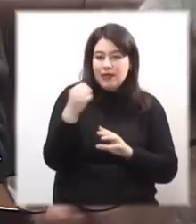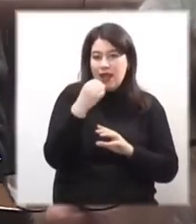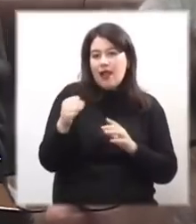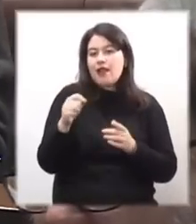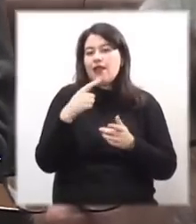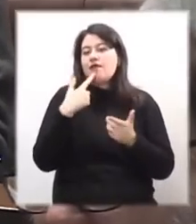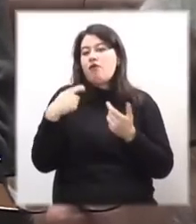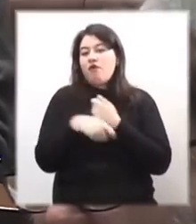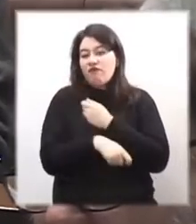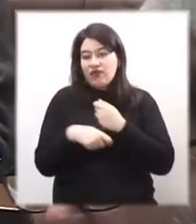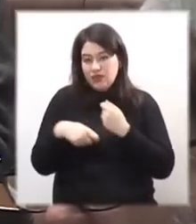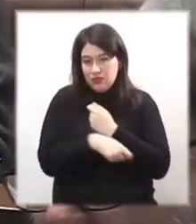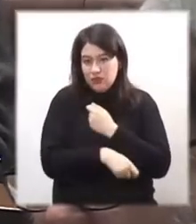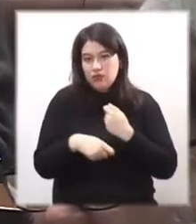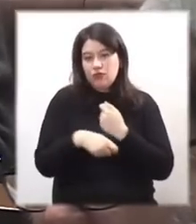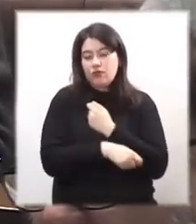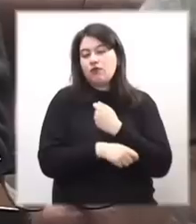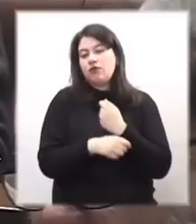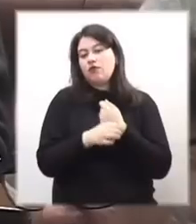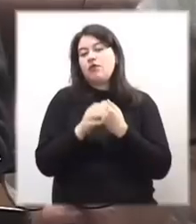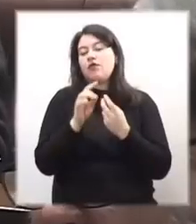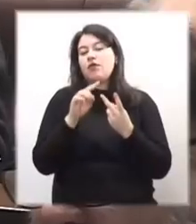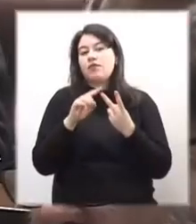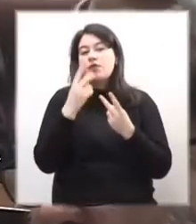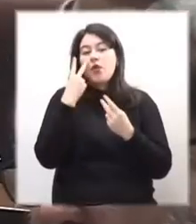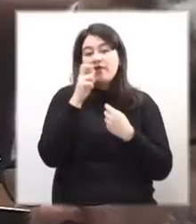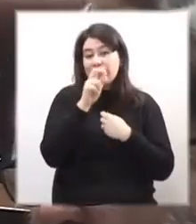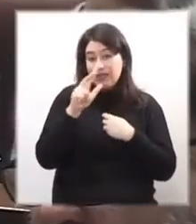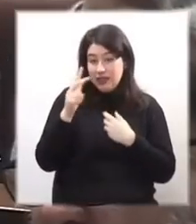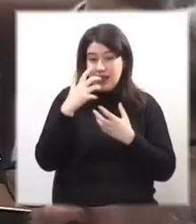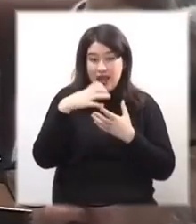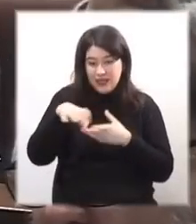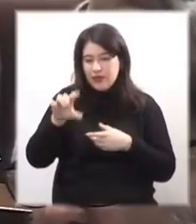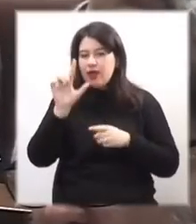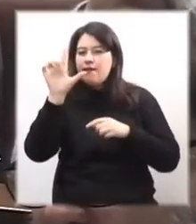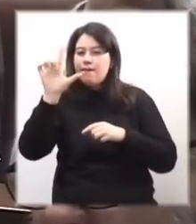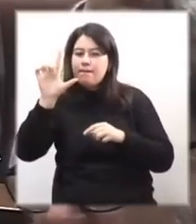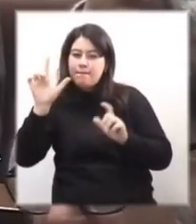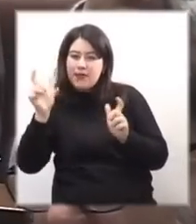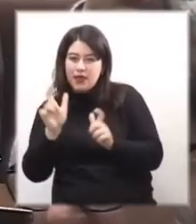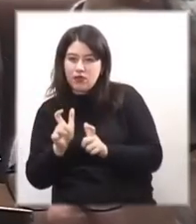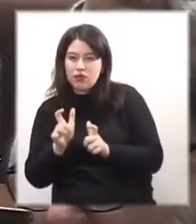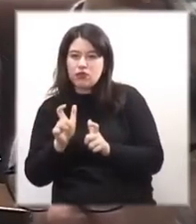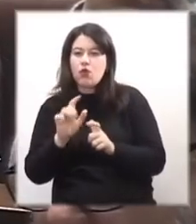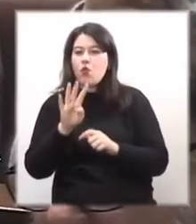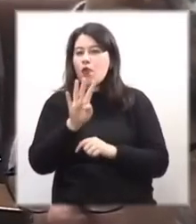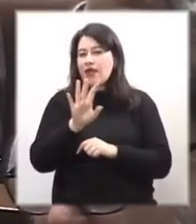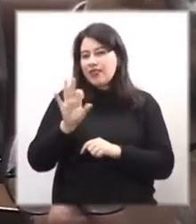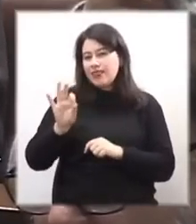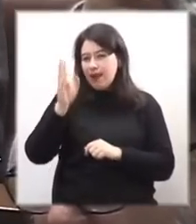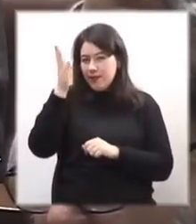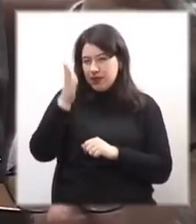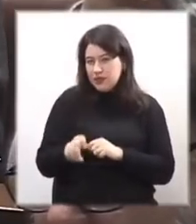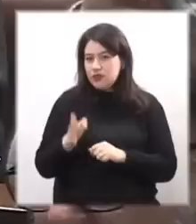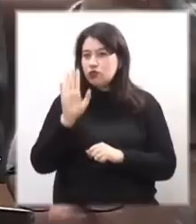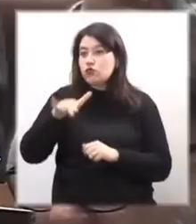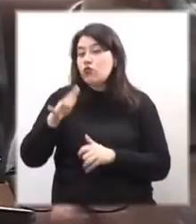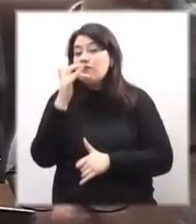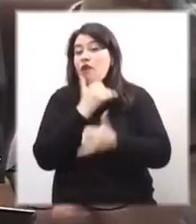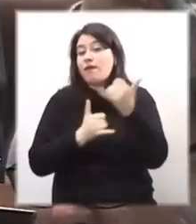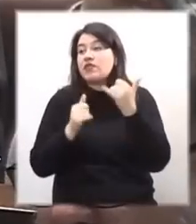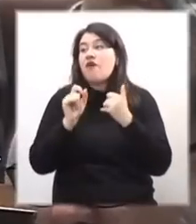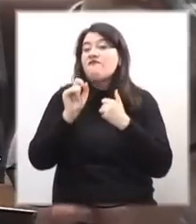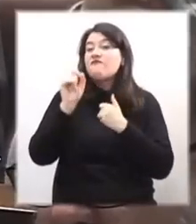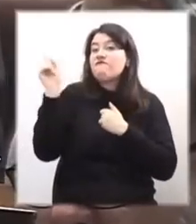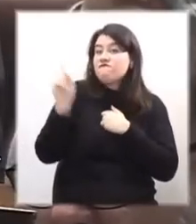de cuentas. En el primer trimestre del 23 los homicidios en esa categoría descendieron y se ubicaron en un 40% según informó el